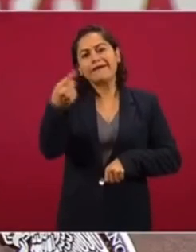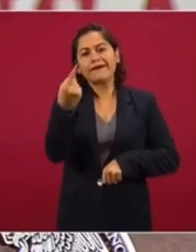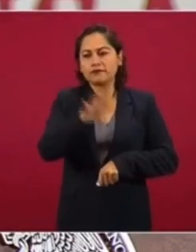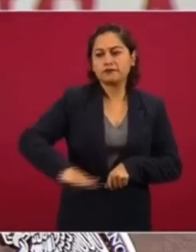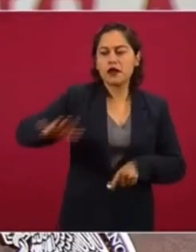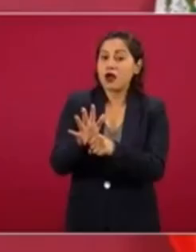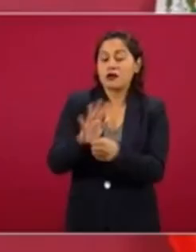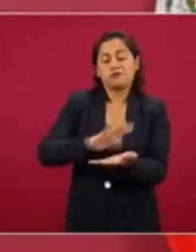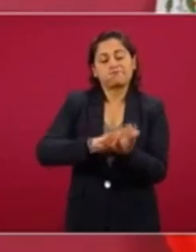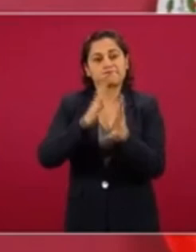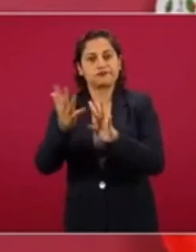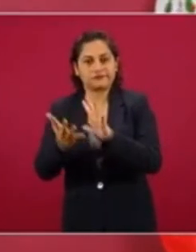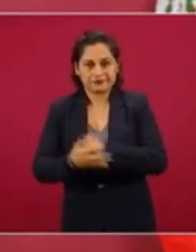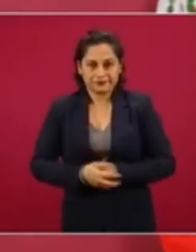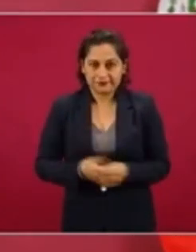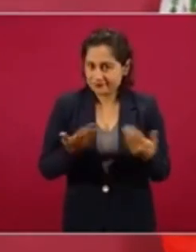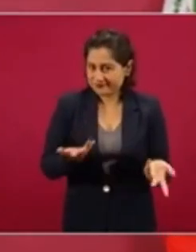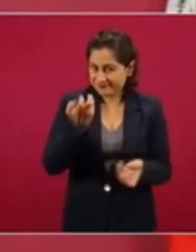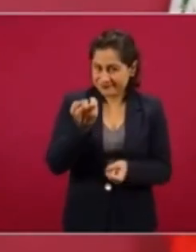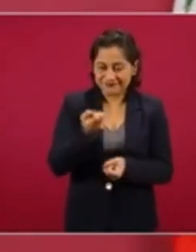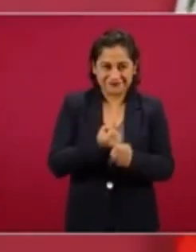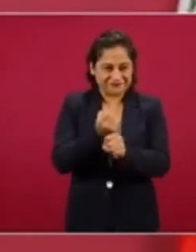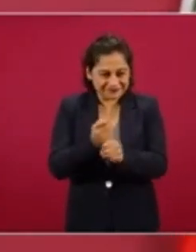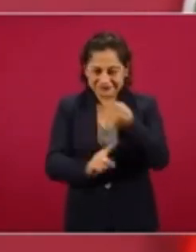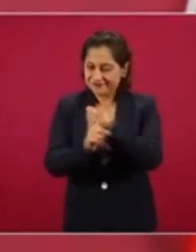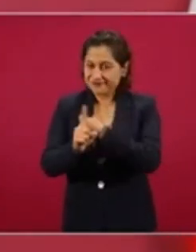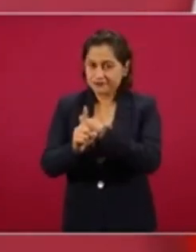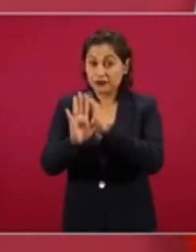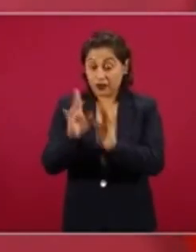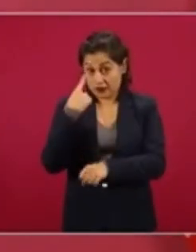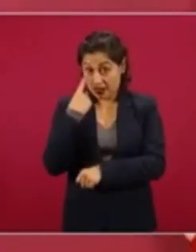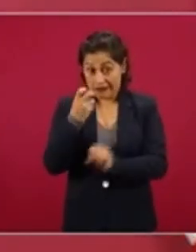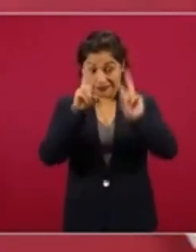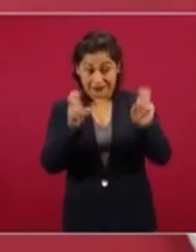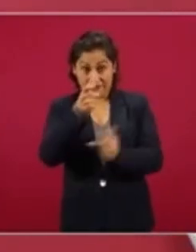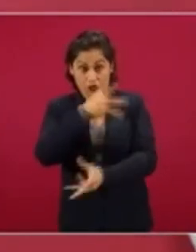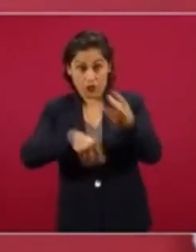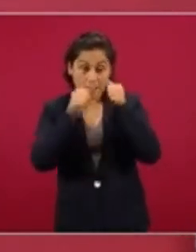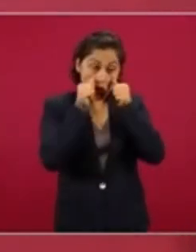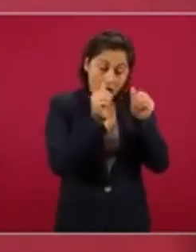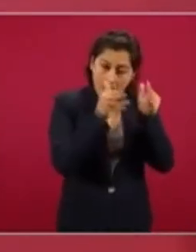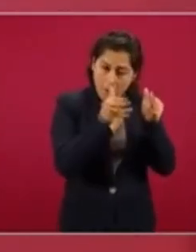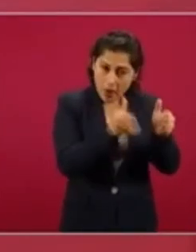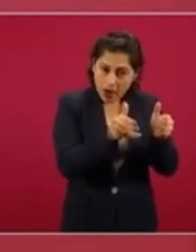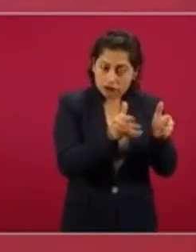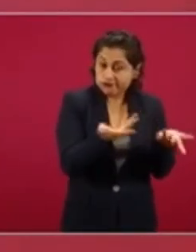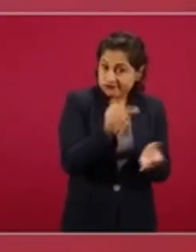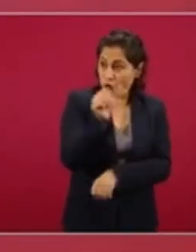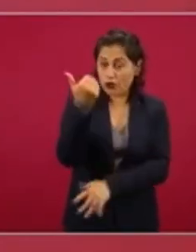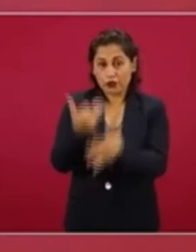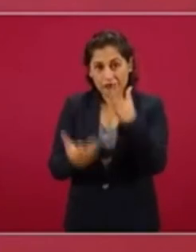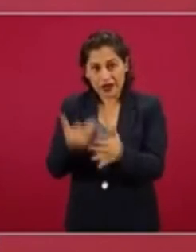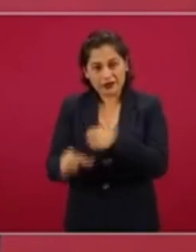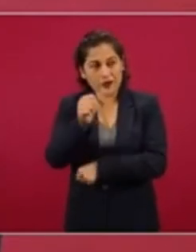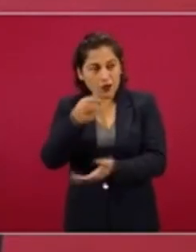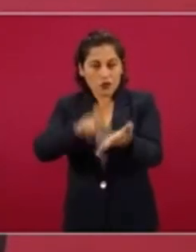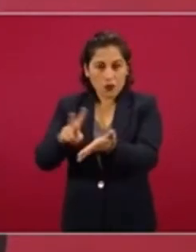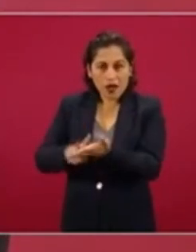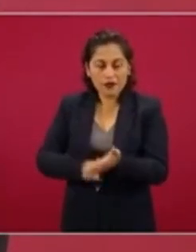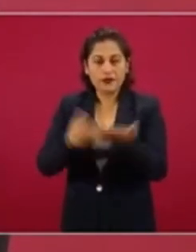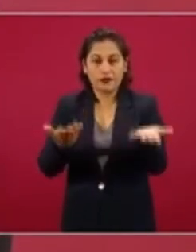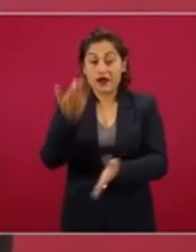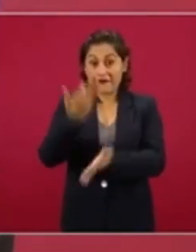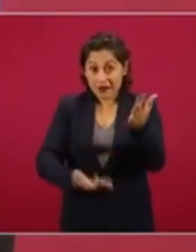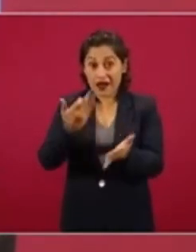que representamos. Por eso, no es nada más atender lo económico, hay que atender lo social, hay que fortalecer los valores, hay que evitar